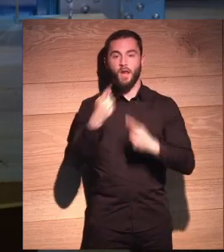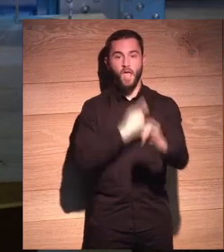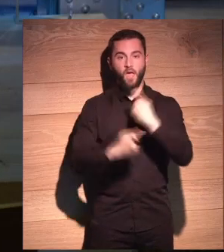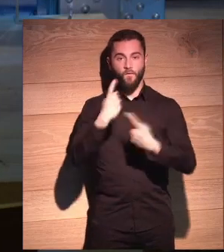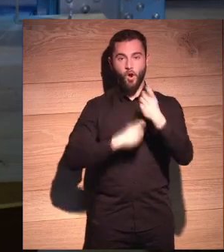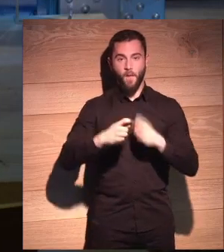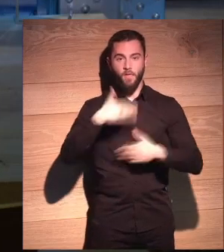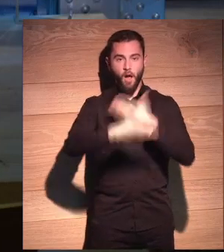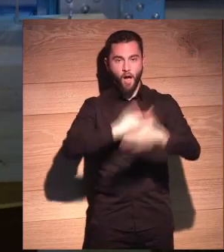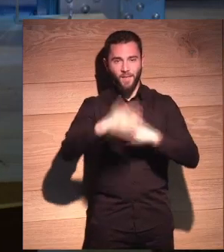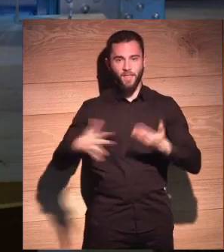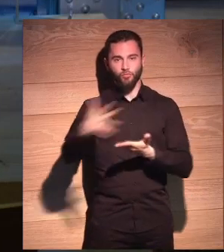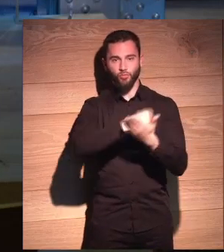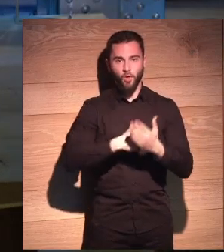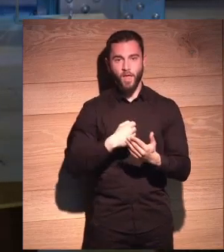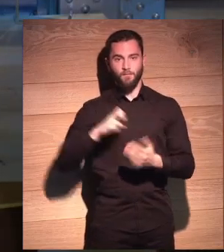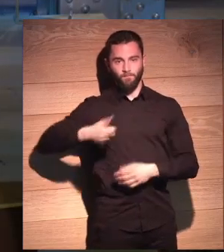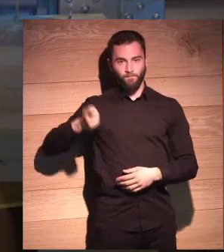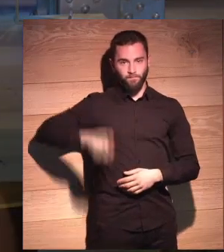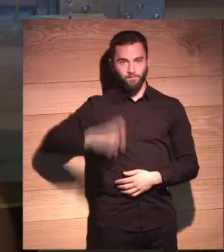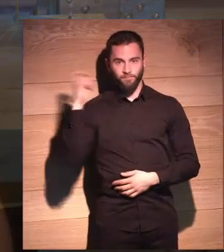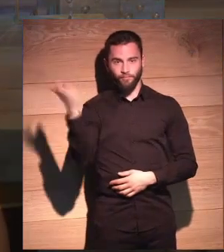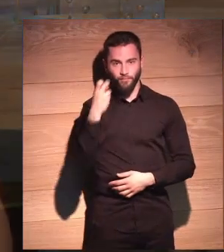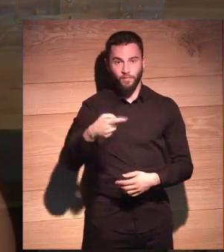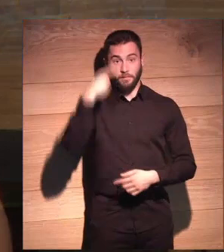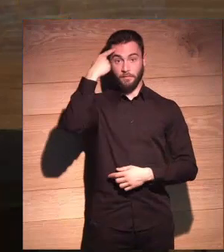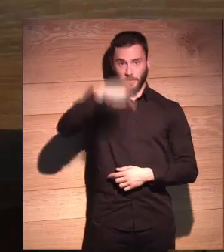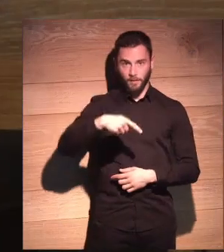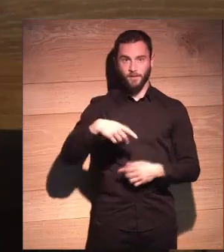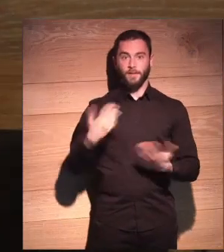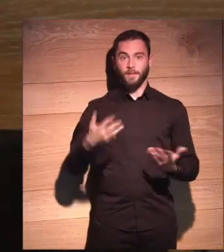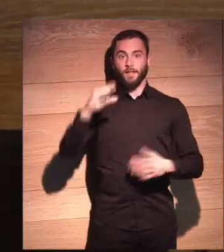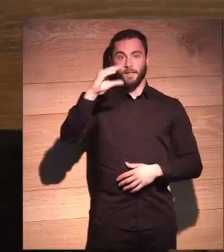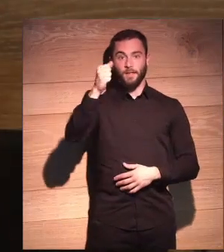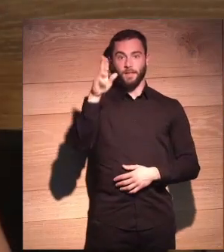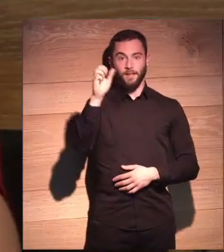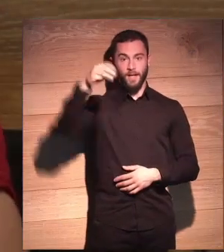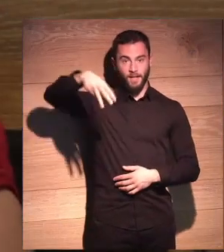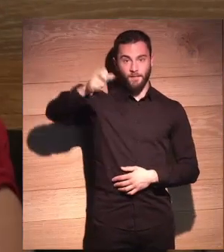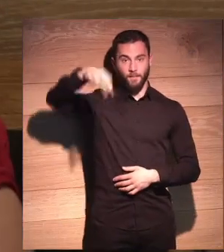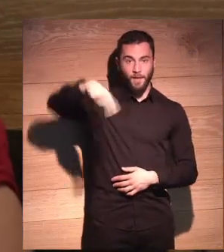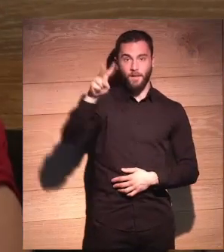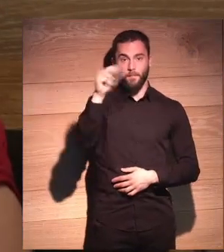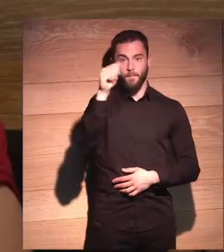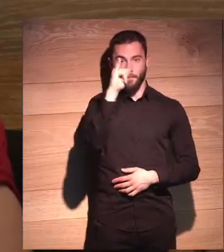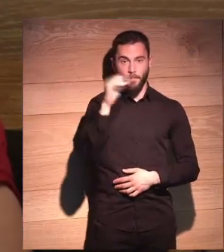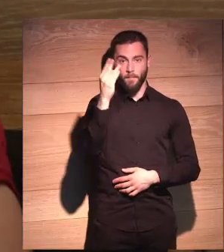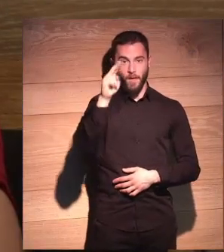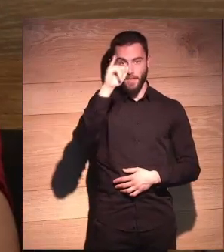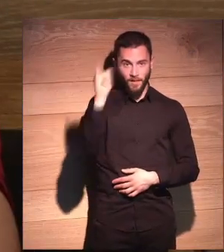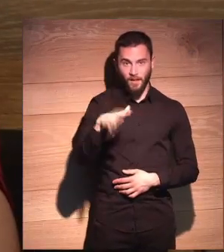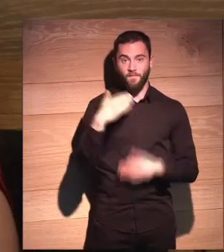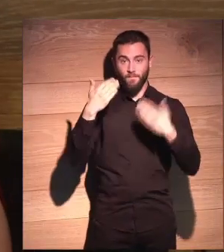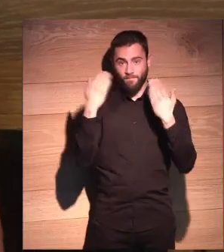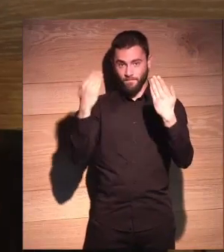información de todos esos avances de esas disciplinas, ¿vale? En relación a lo que, bueno, felicidades a Carmen Vázquez, porque me parece